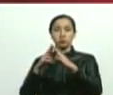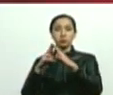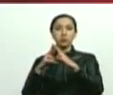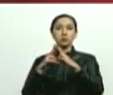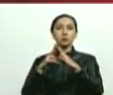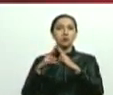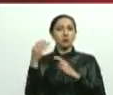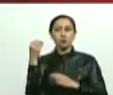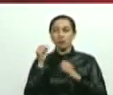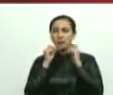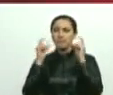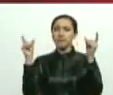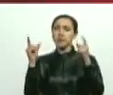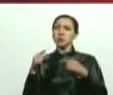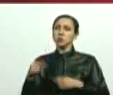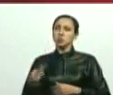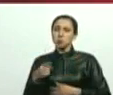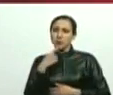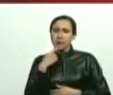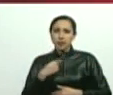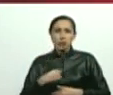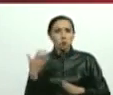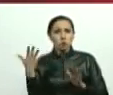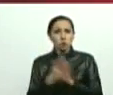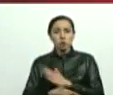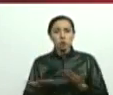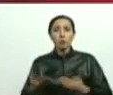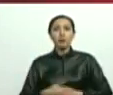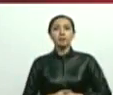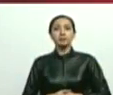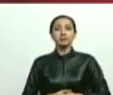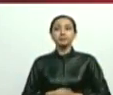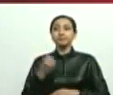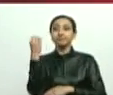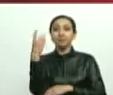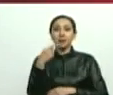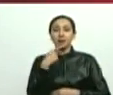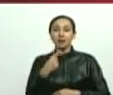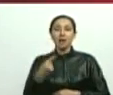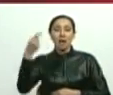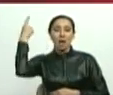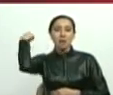impresionantemente, me hizo referencia casi completa a las palabras que dije ayer.